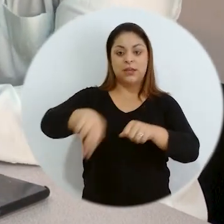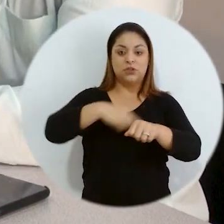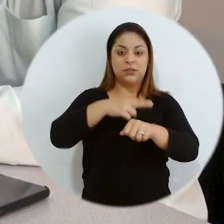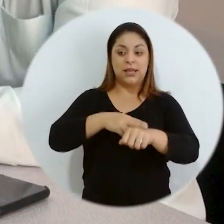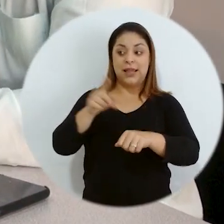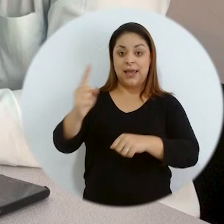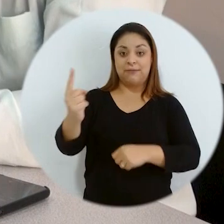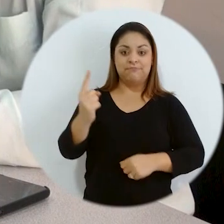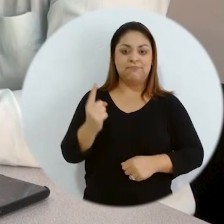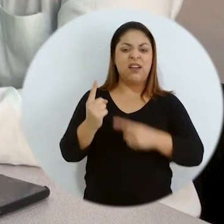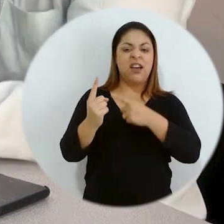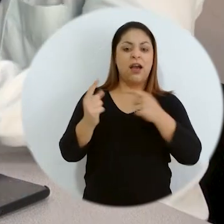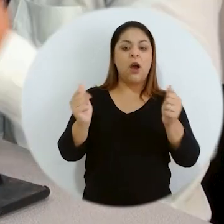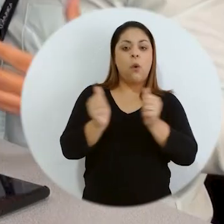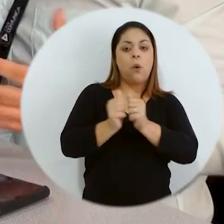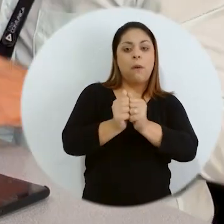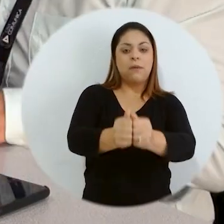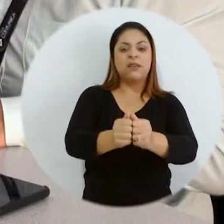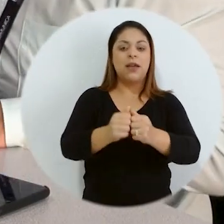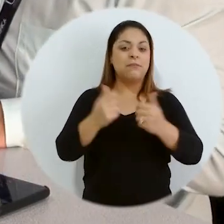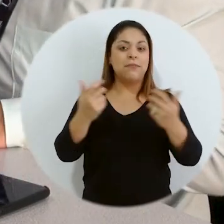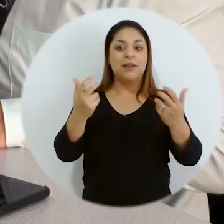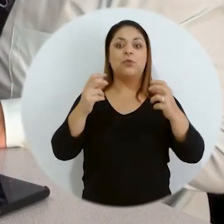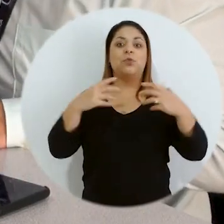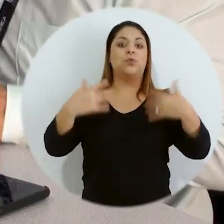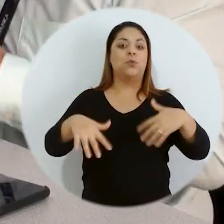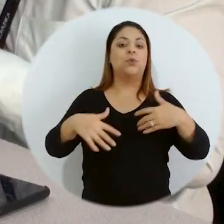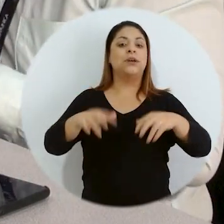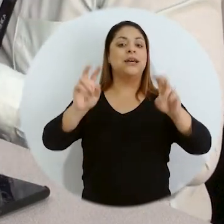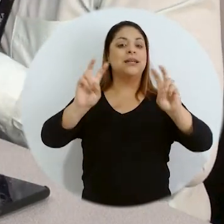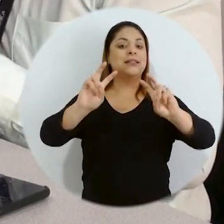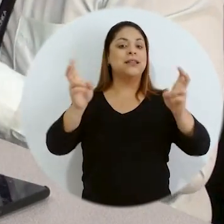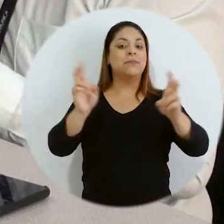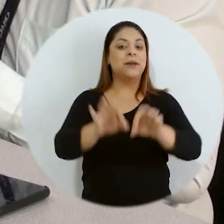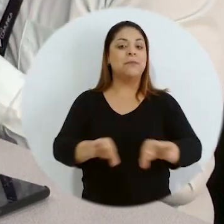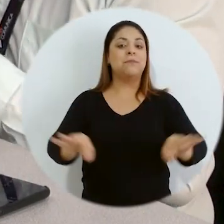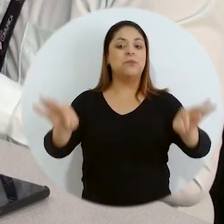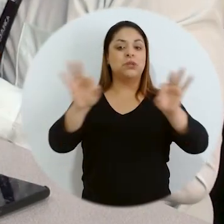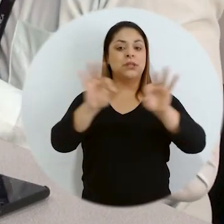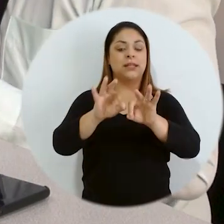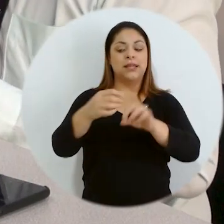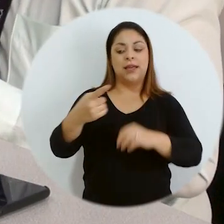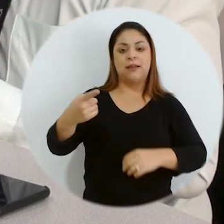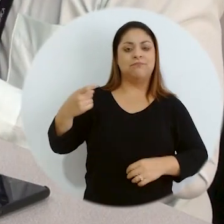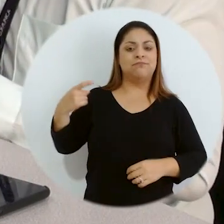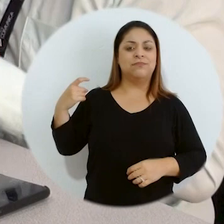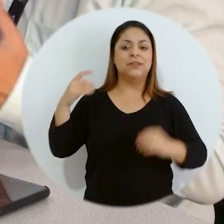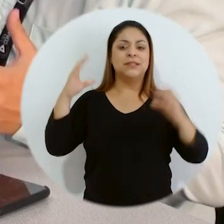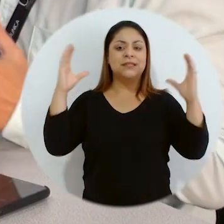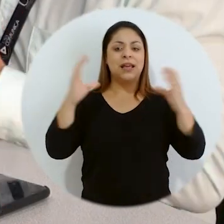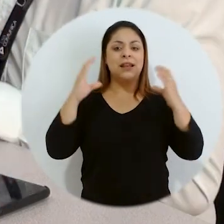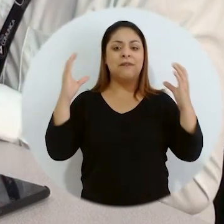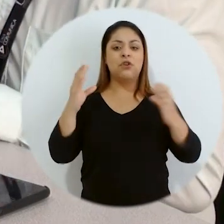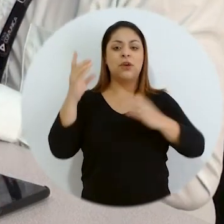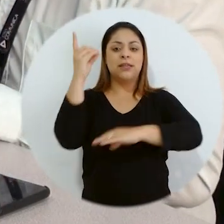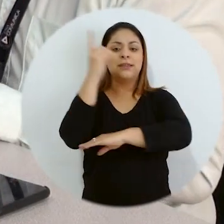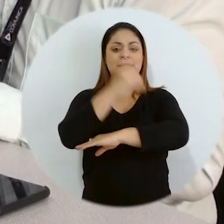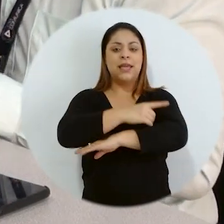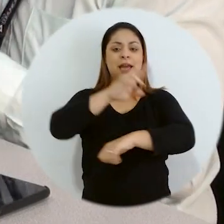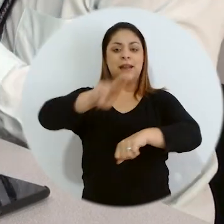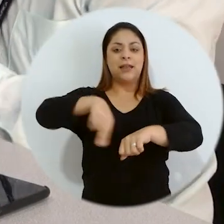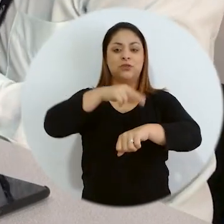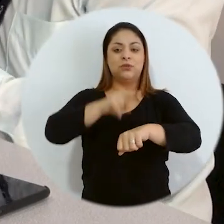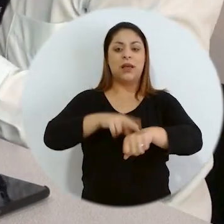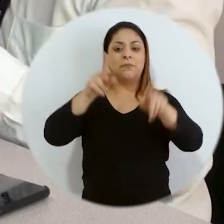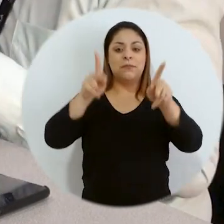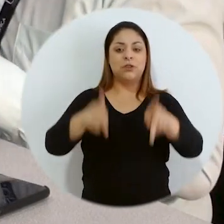la Universidad Nacional y hoy nos acompaña por un tema sumamente importante, sumamente relevante. Recientemente se celebró el